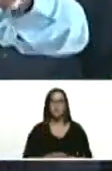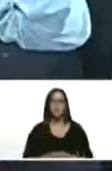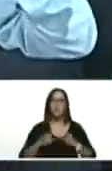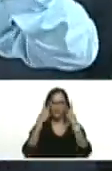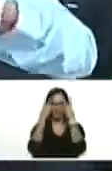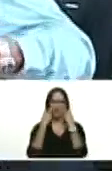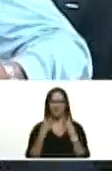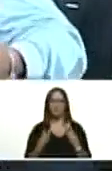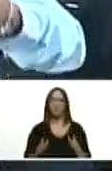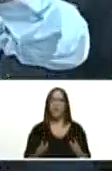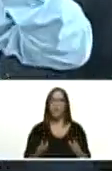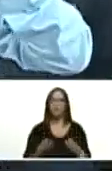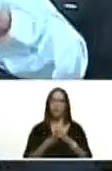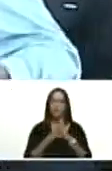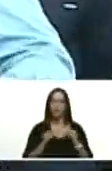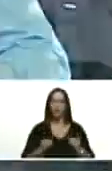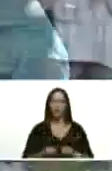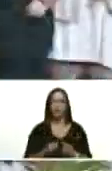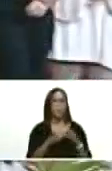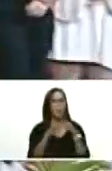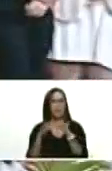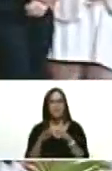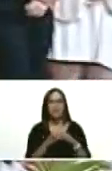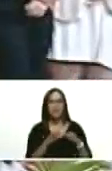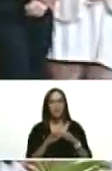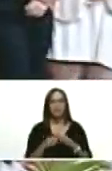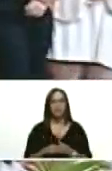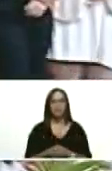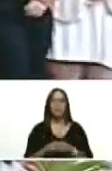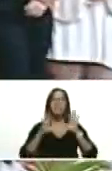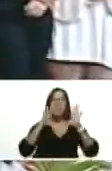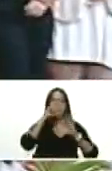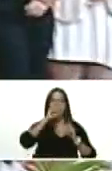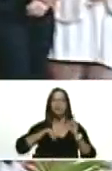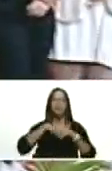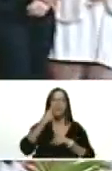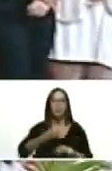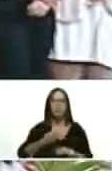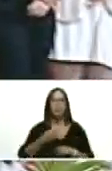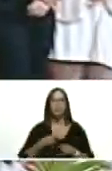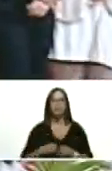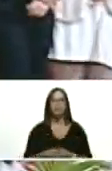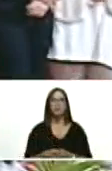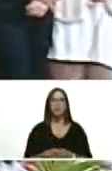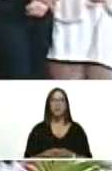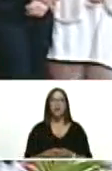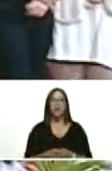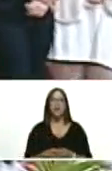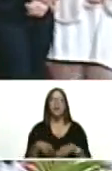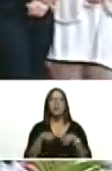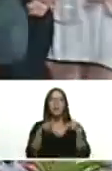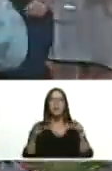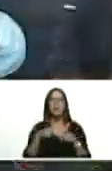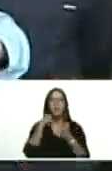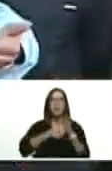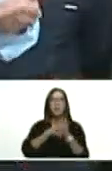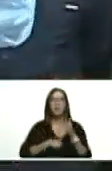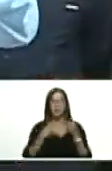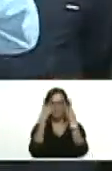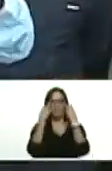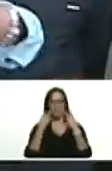Revisémonos todos, compañeros. 10 años después, en medio de las batallas que hemos dado,